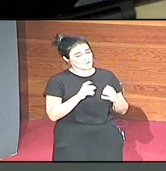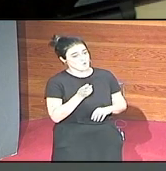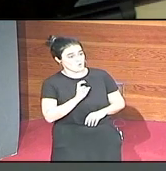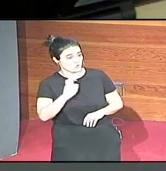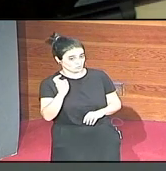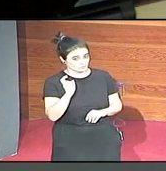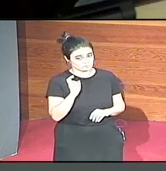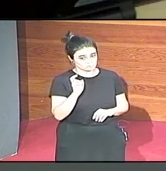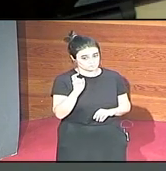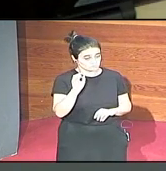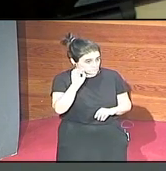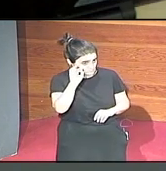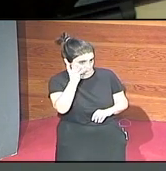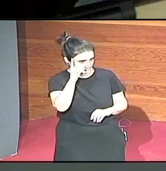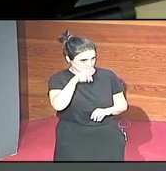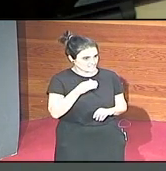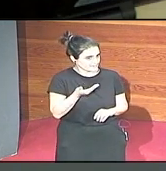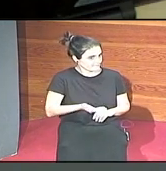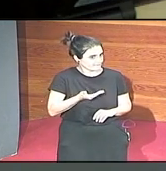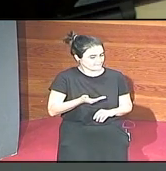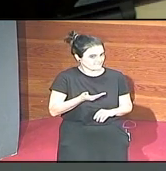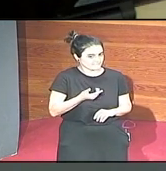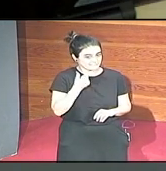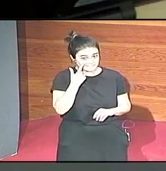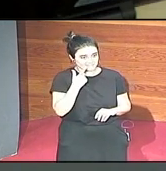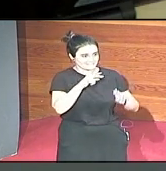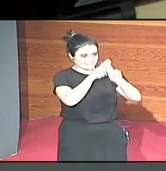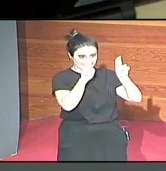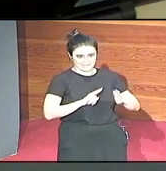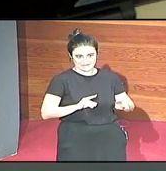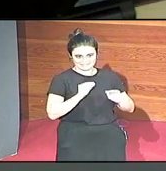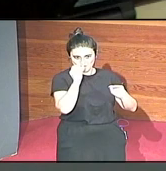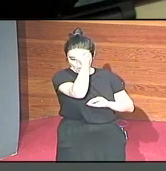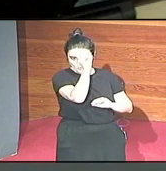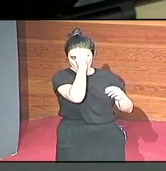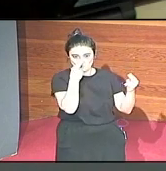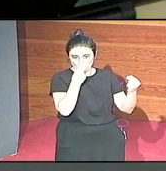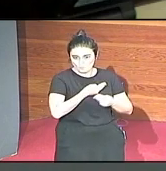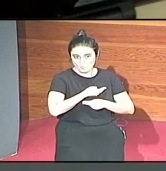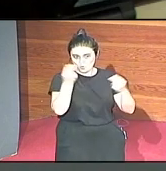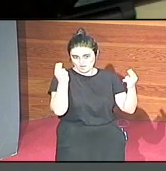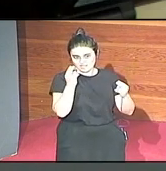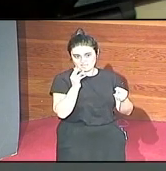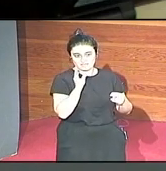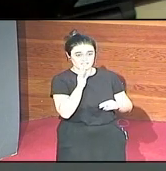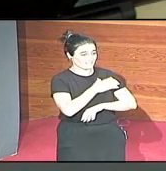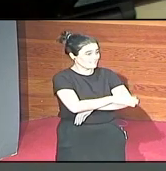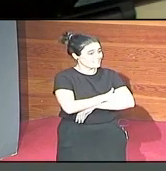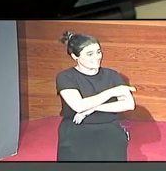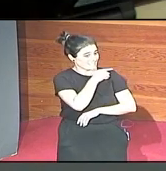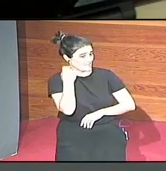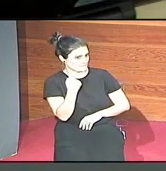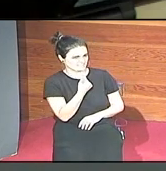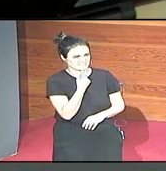es, y esa es muy importante, la opinión pública internacional, nos repite el Kremlin, ha de hacerse